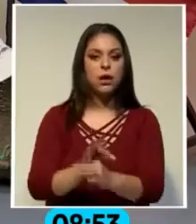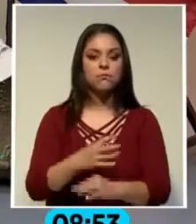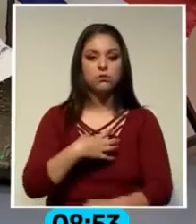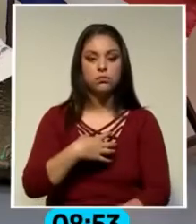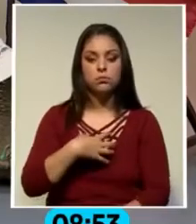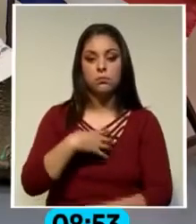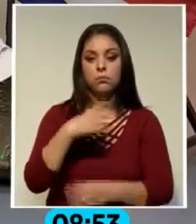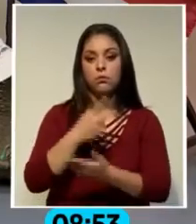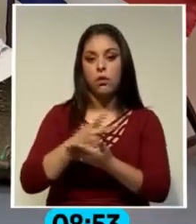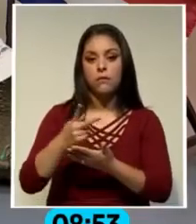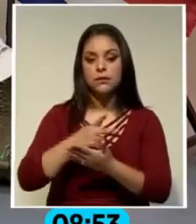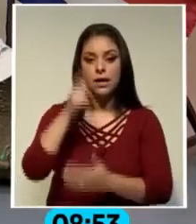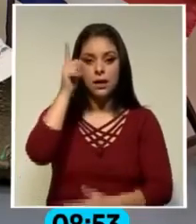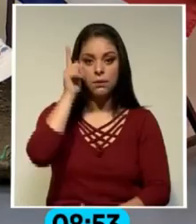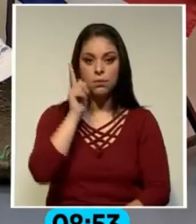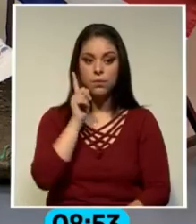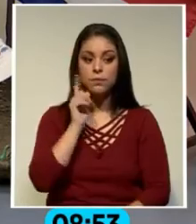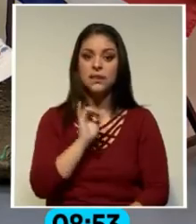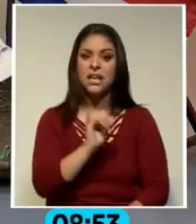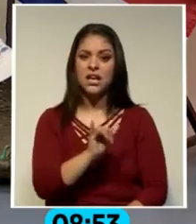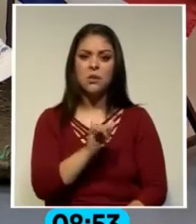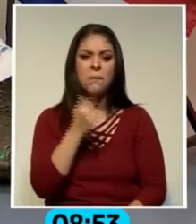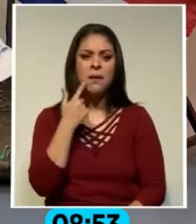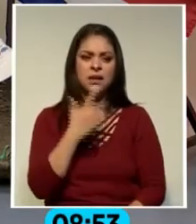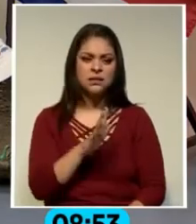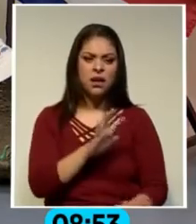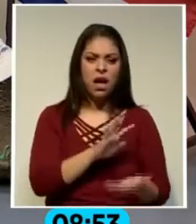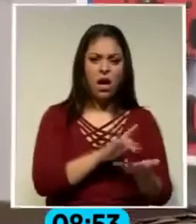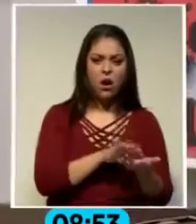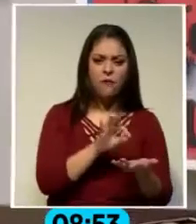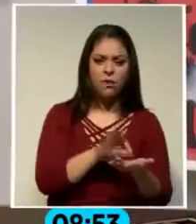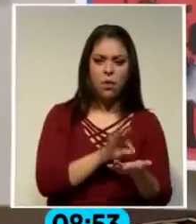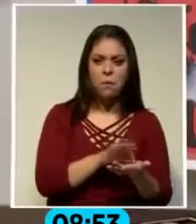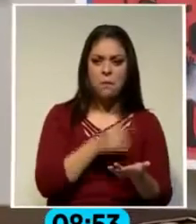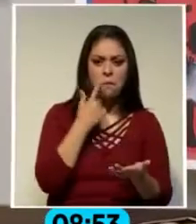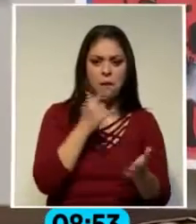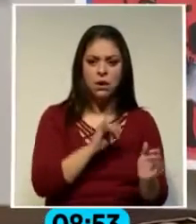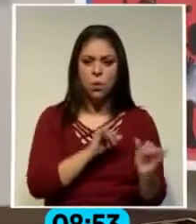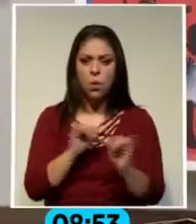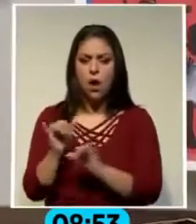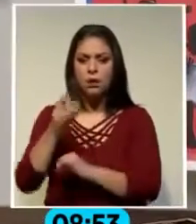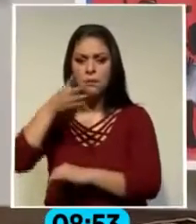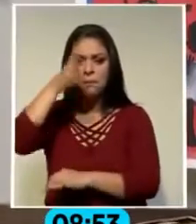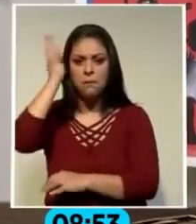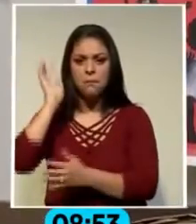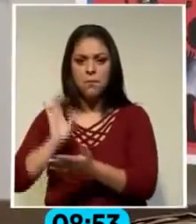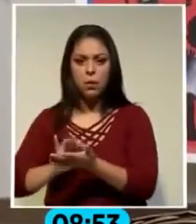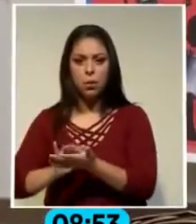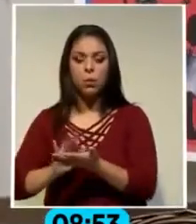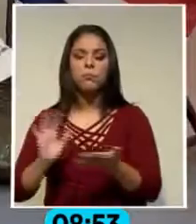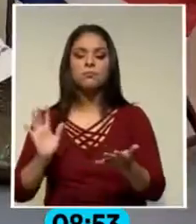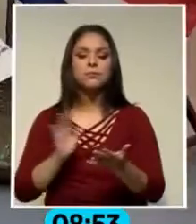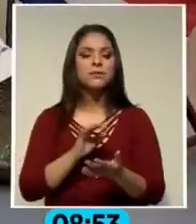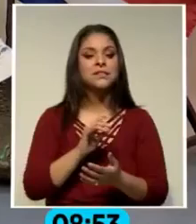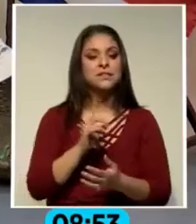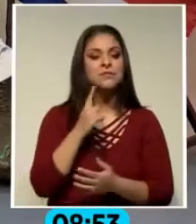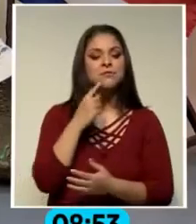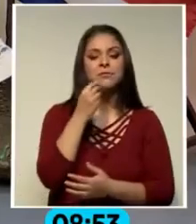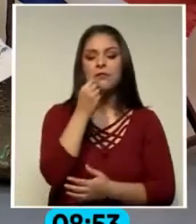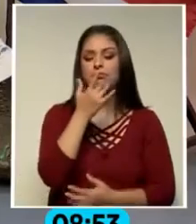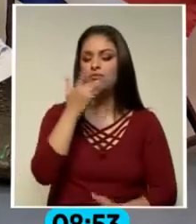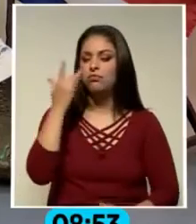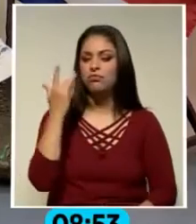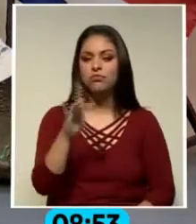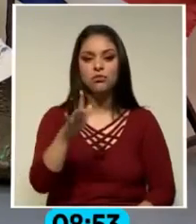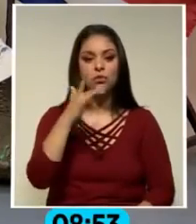en su base arroz y frijoles, entonces nos parece muy, muy conocido y por eso es que nos encanta tantísimo. Y el sabor es delicioso. Es